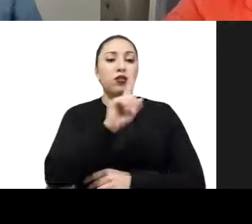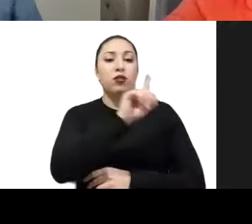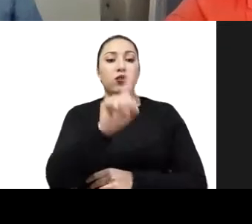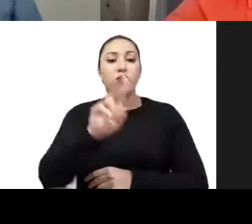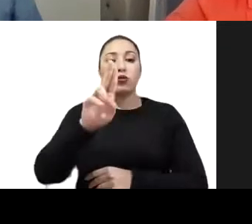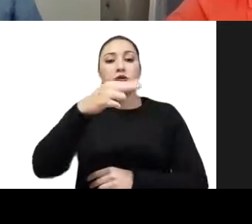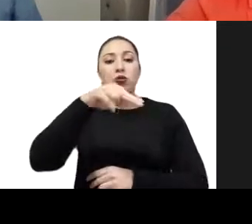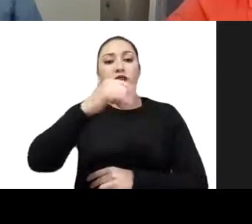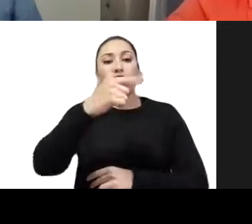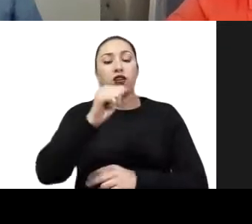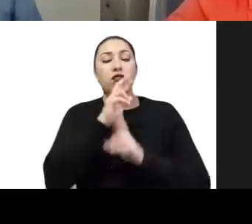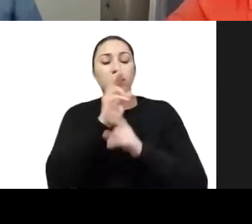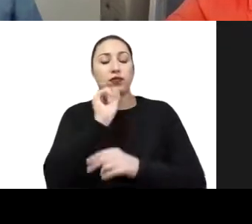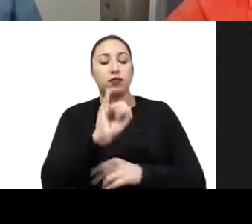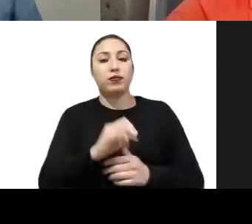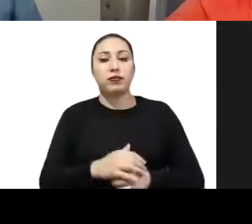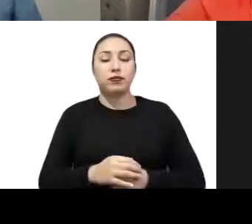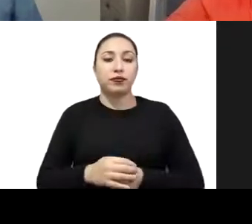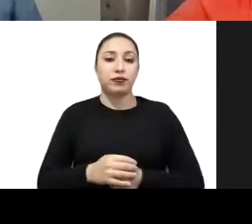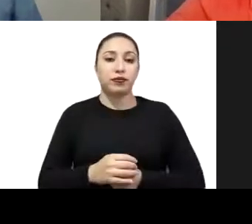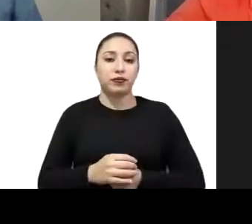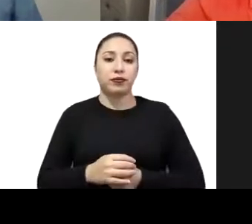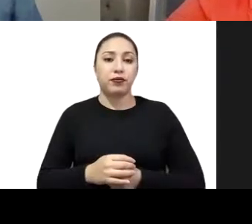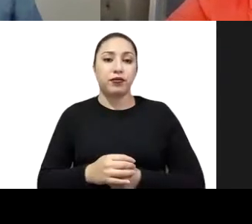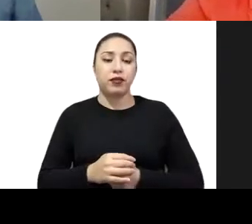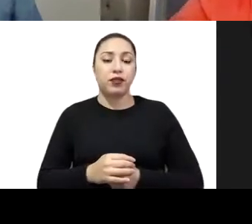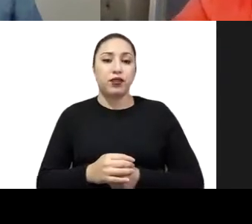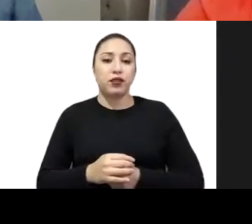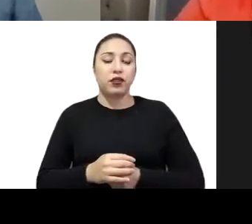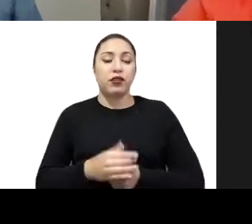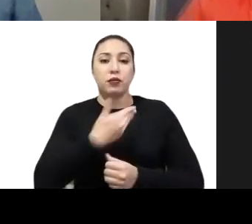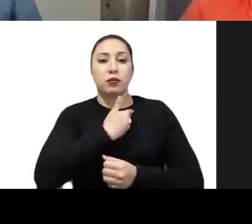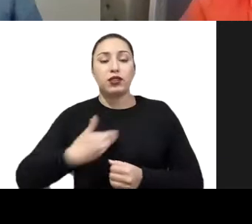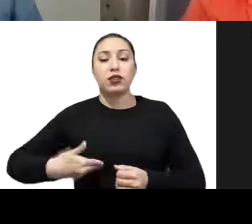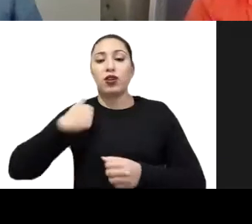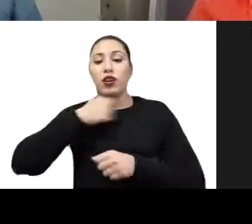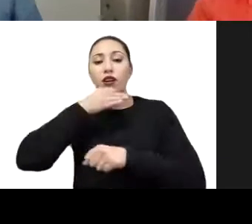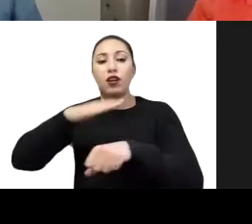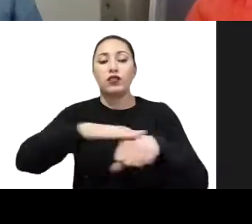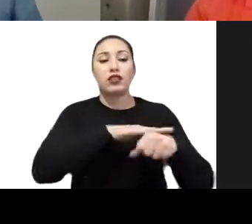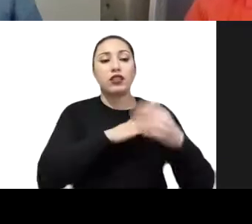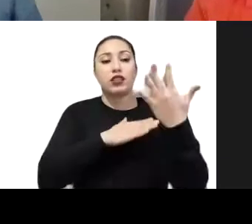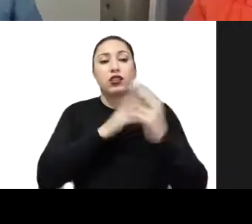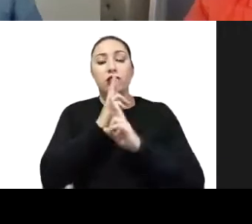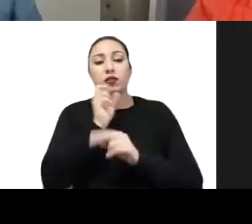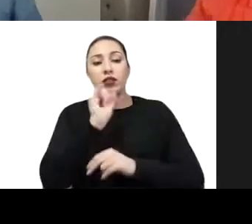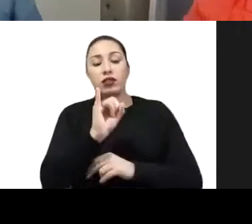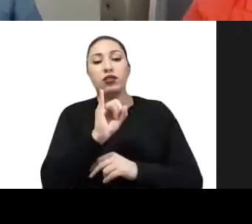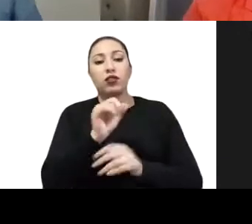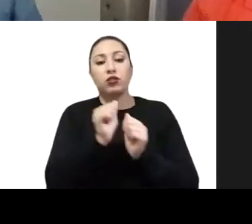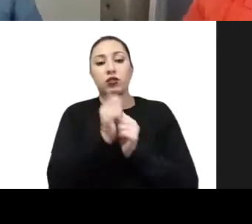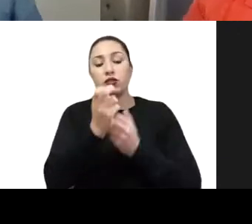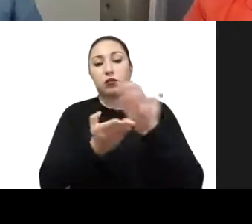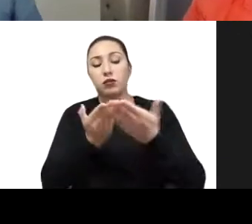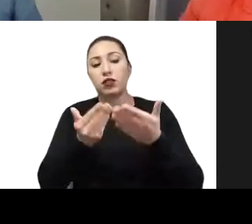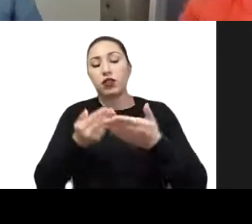Marisela Zúñiga, a favor. Muchísimas gracias, diputada presidenta. Le informo que hay 5 votos a favor del dictamen con las modificaciones,